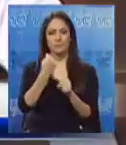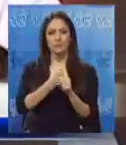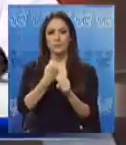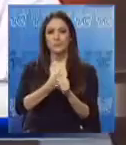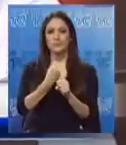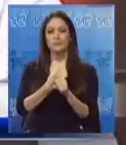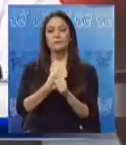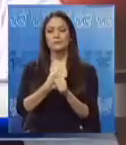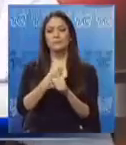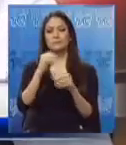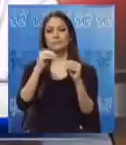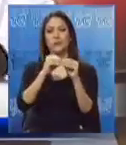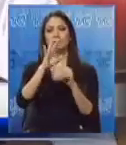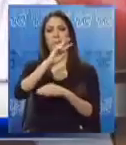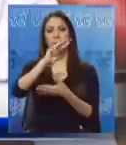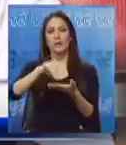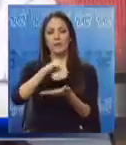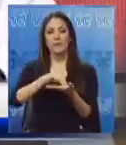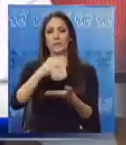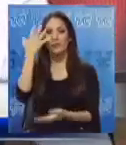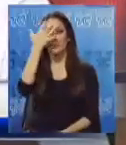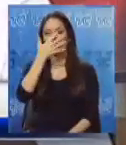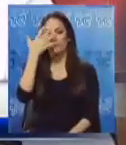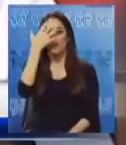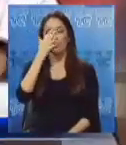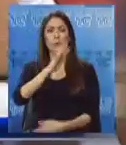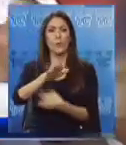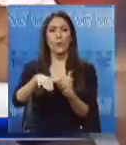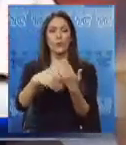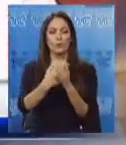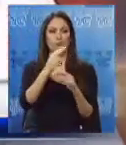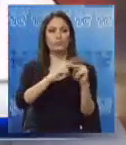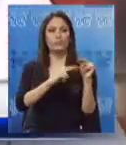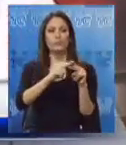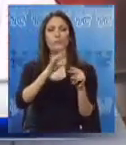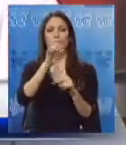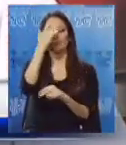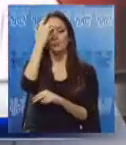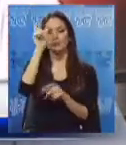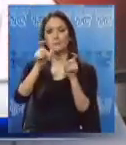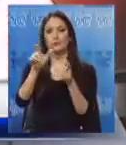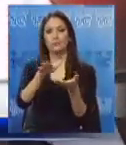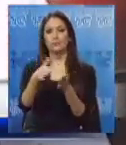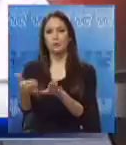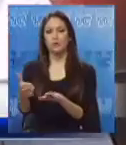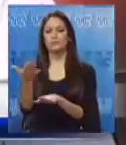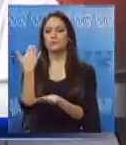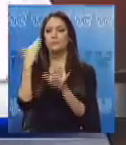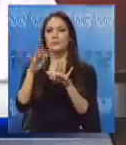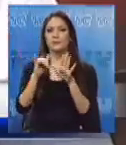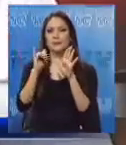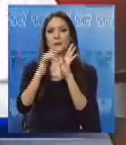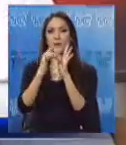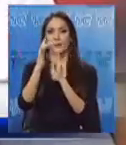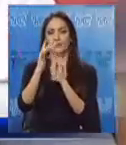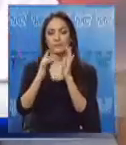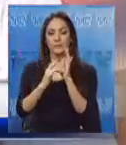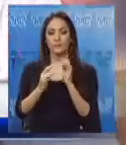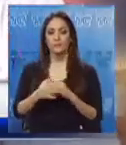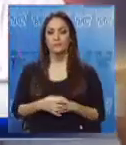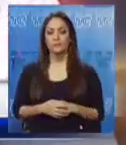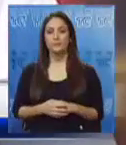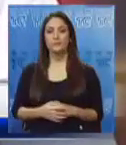para reconstruir Manabí, Esmeraldas, la patria entera, en honor de los caídos el 16 de abril, compañeros. En lo